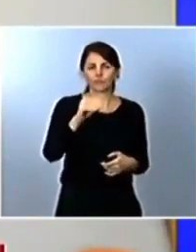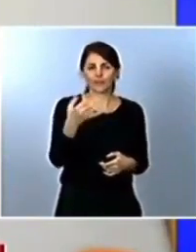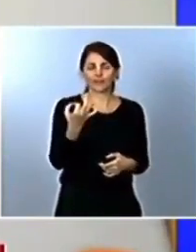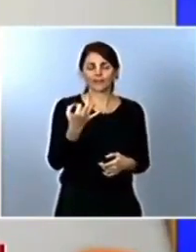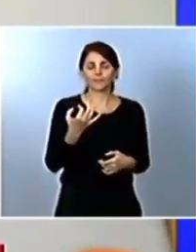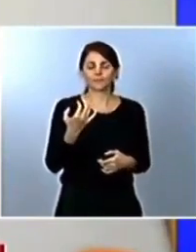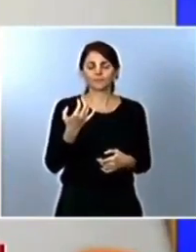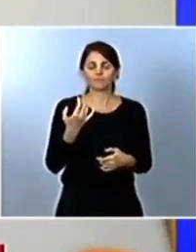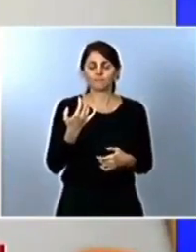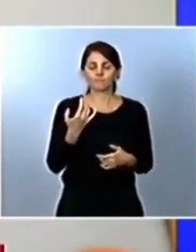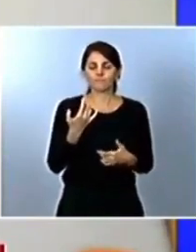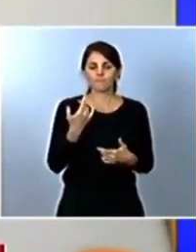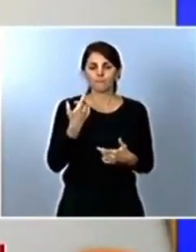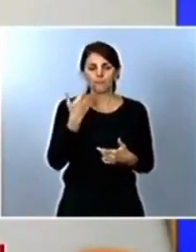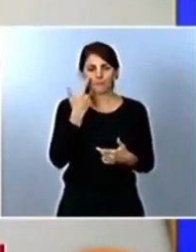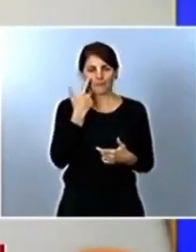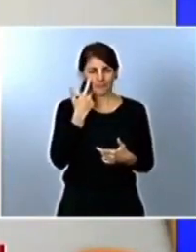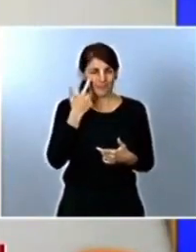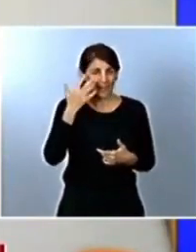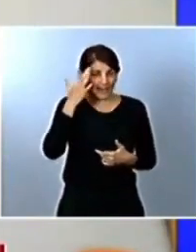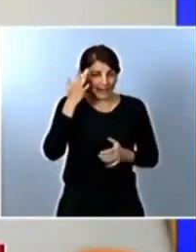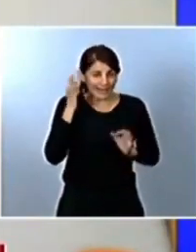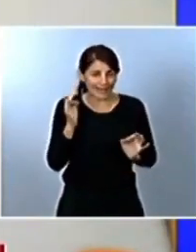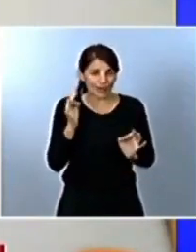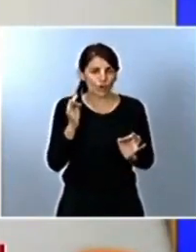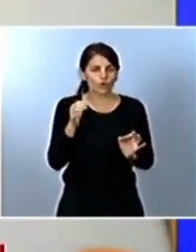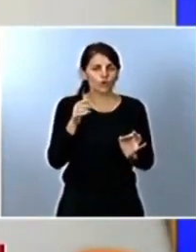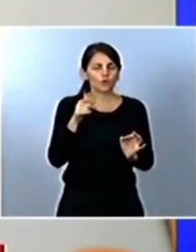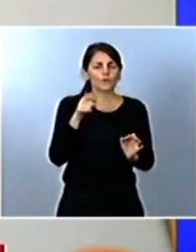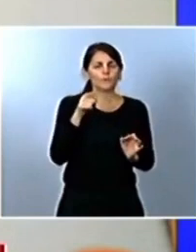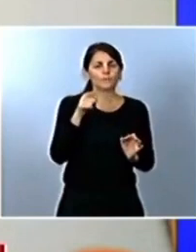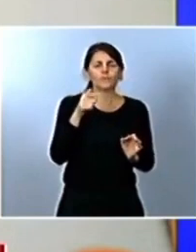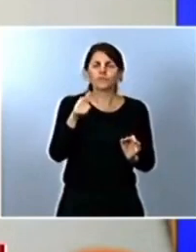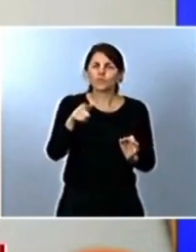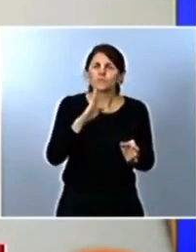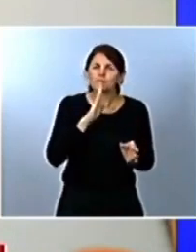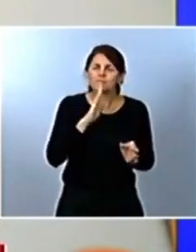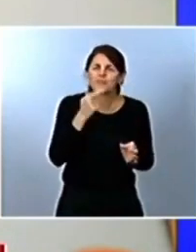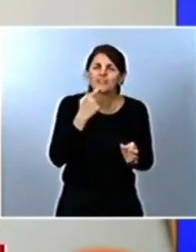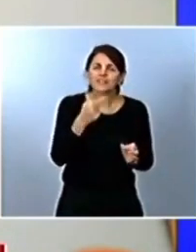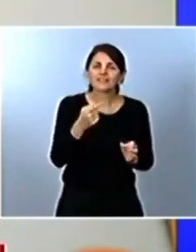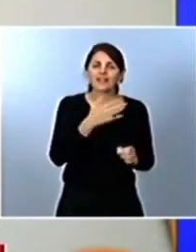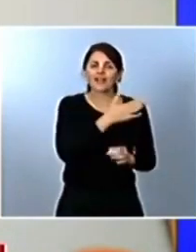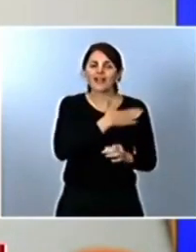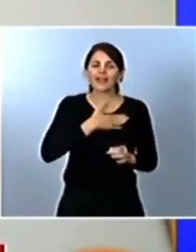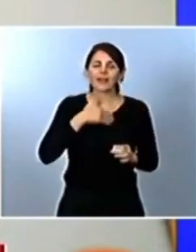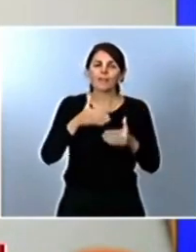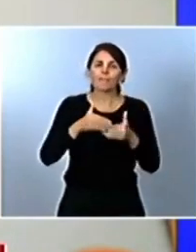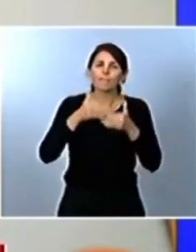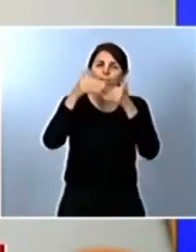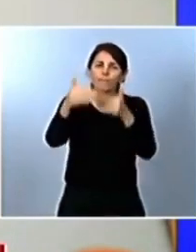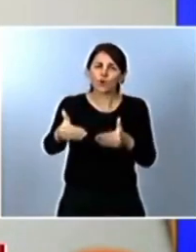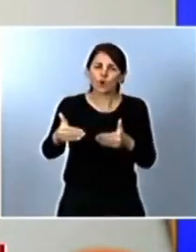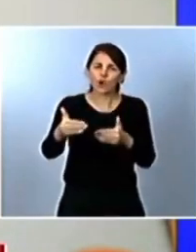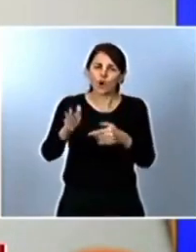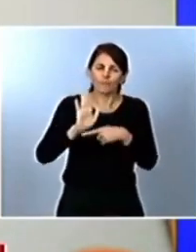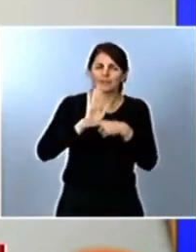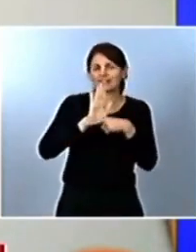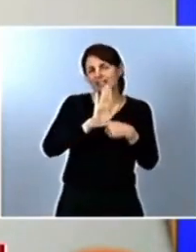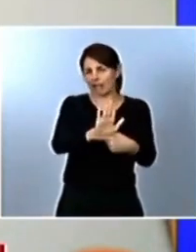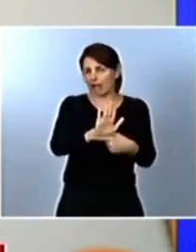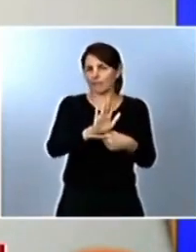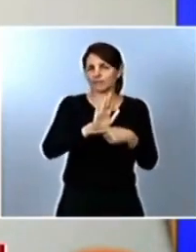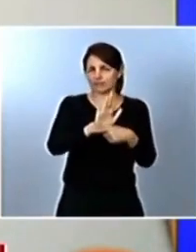si no me equivoco, ha dicho que ya quiere llevar la prórroga hasta el 9 de mayo esta semana en el Congreso de los Diputados. Le